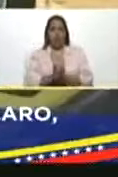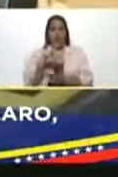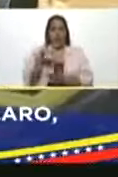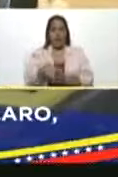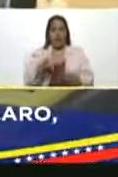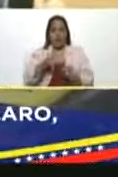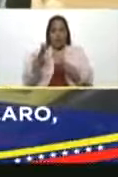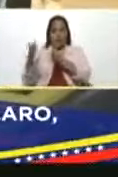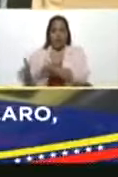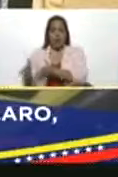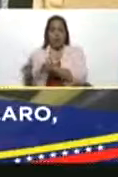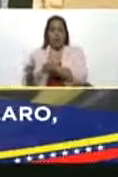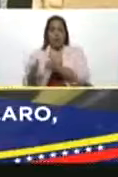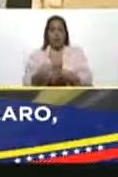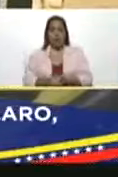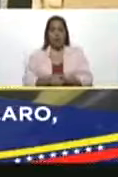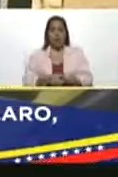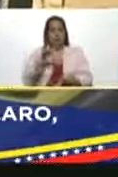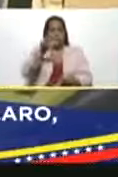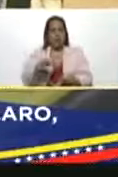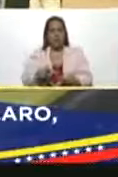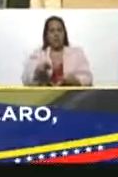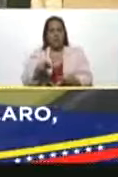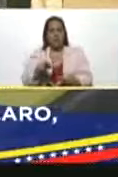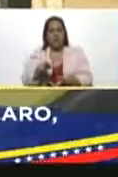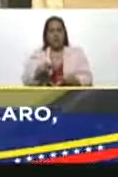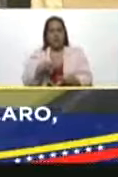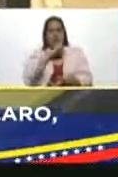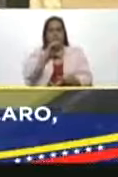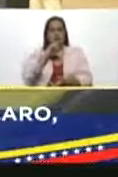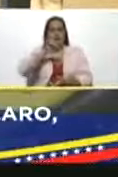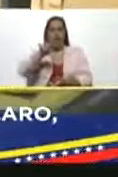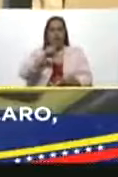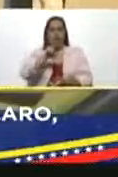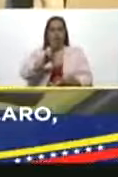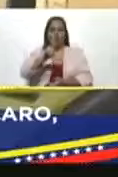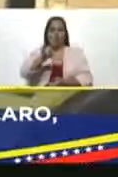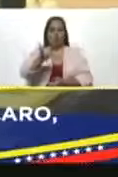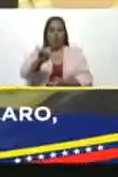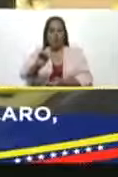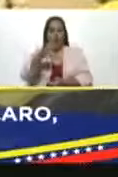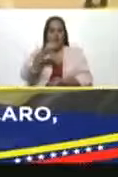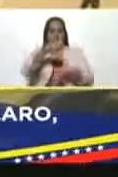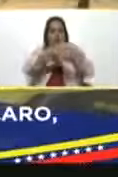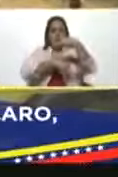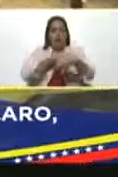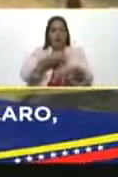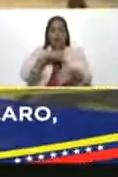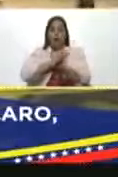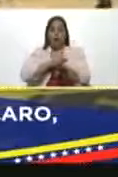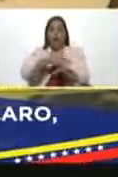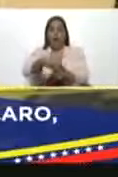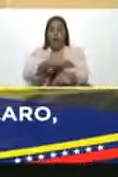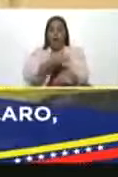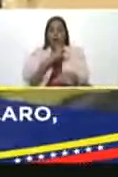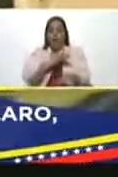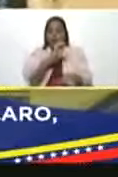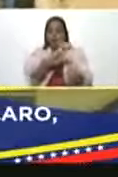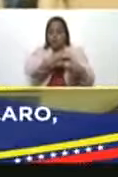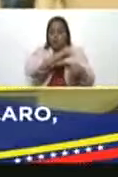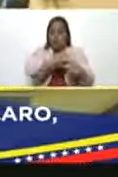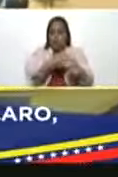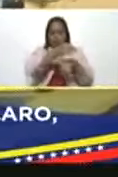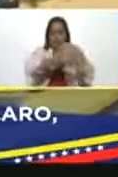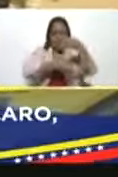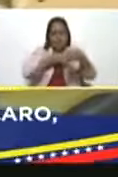lado, Julio, me explicando, porque Julio me mantuvo informado junto al poder popular, que es el poder que